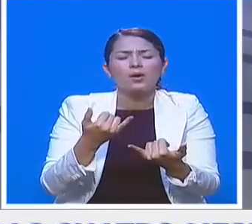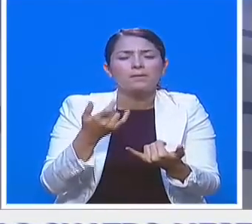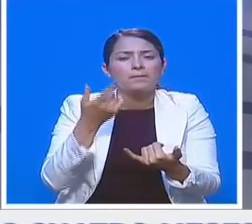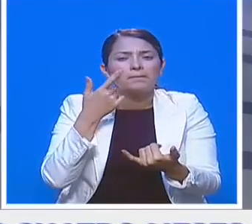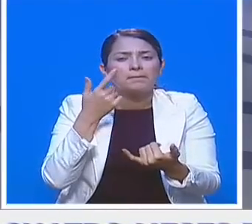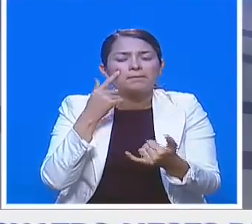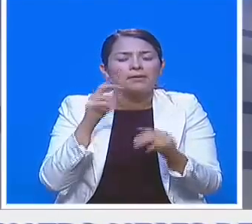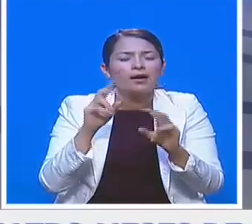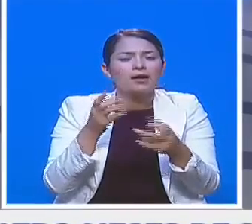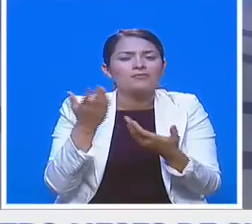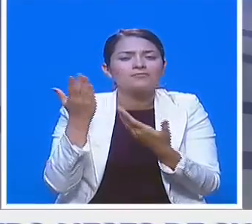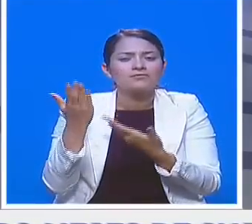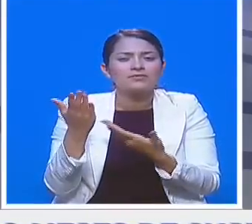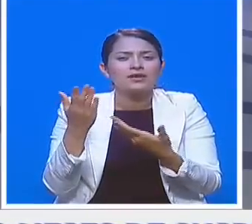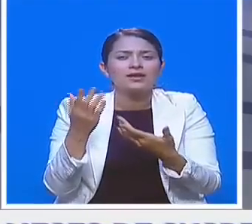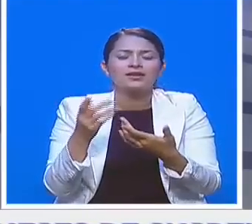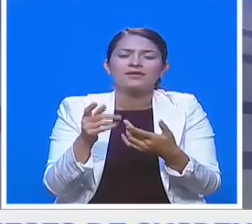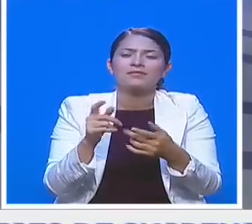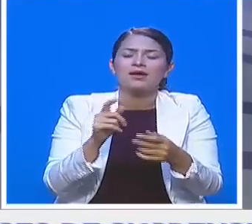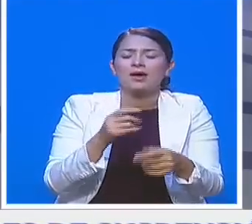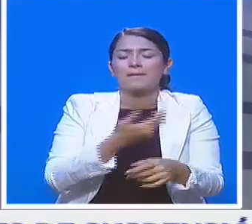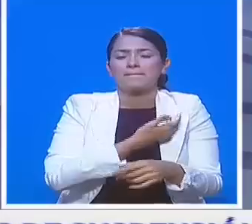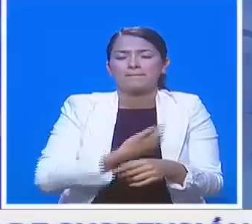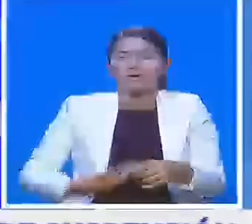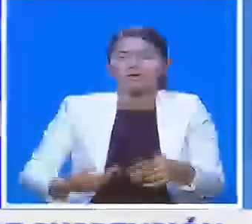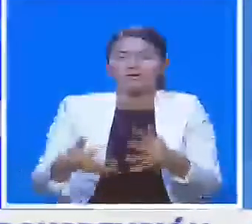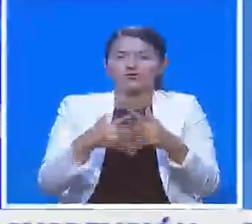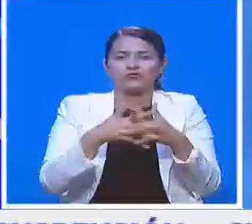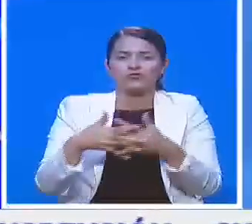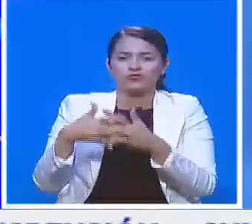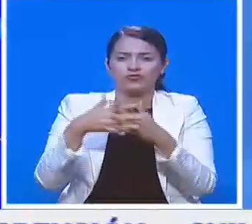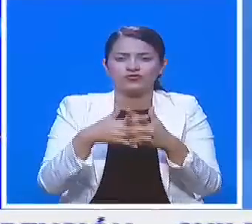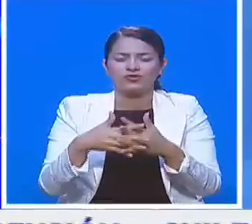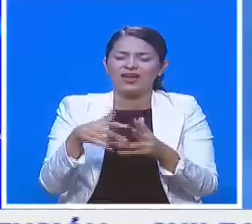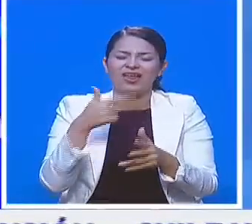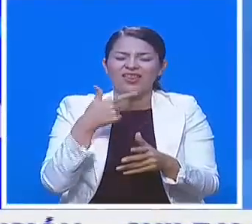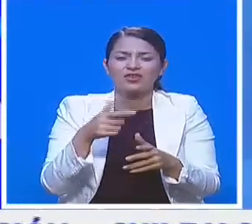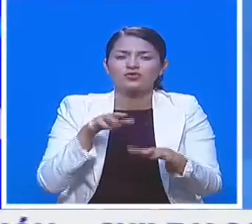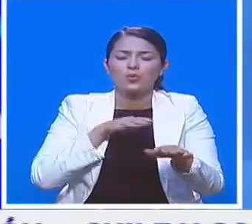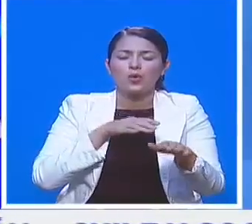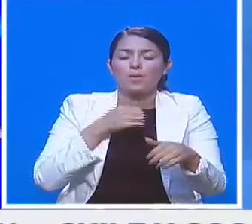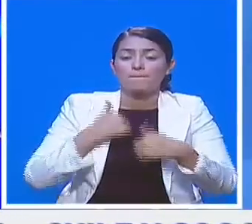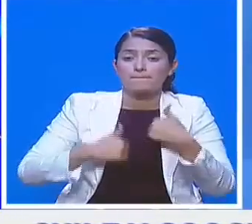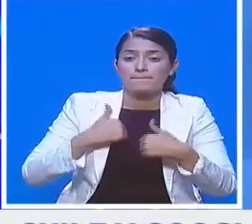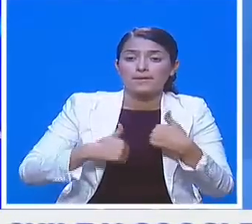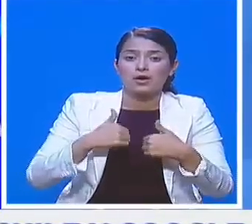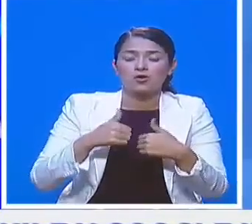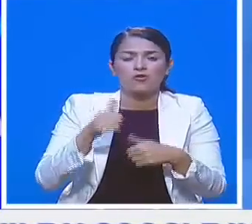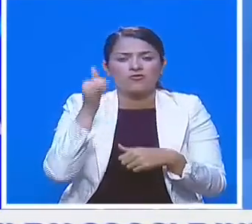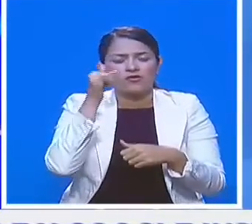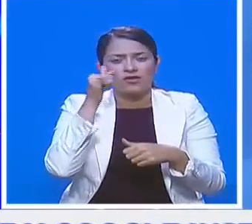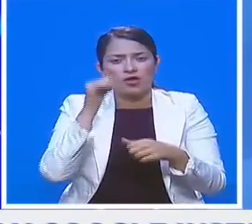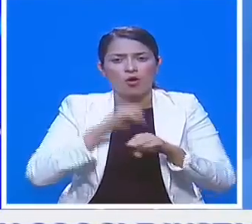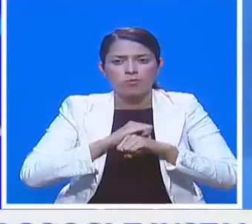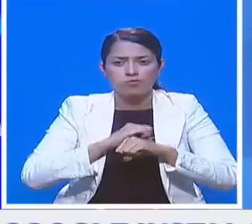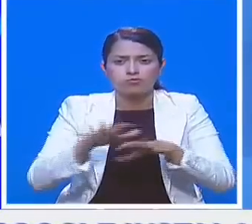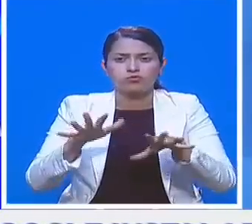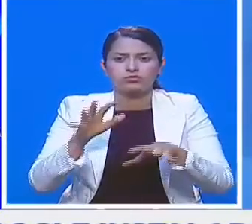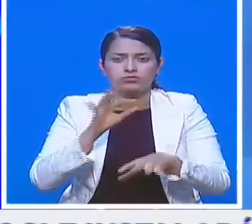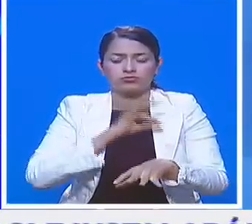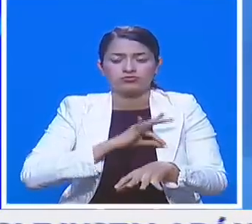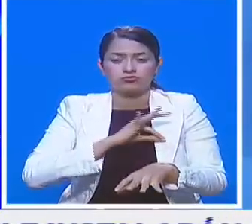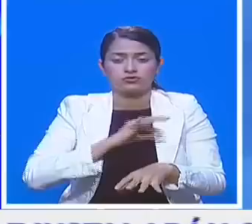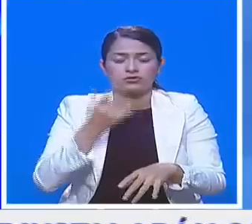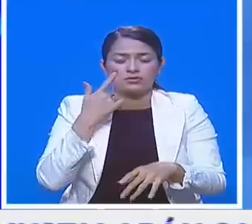escuchar parte de las declaraciones del presidente de Estados Unidos, Donald Trump, durante este miércoles. Esto en un video publicado en redes sociales de la Casa